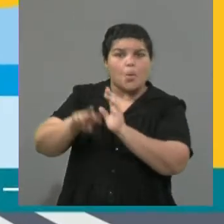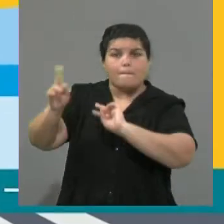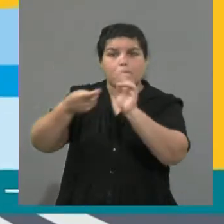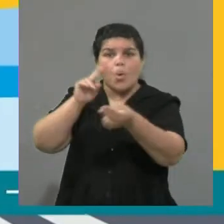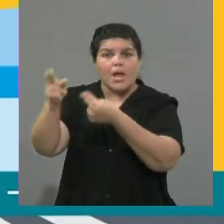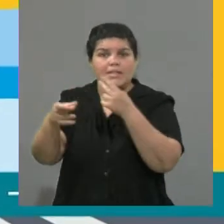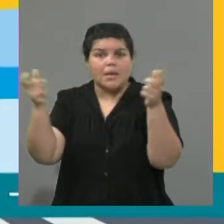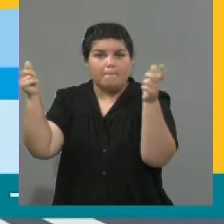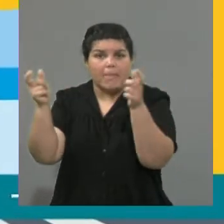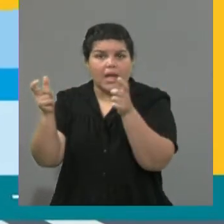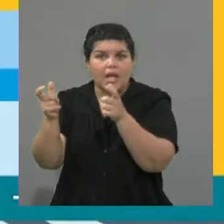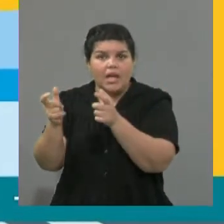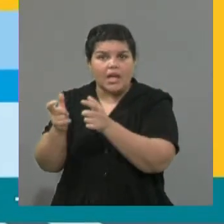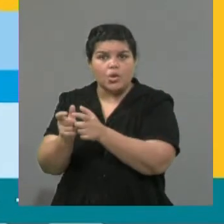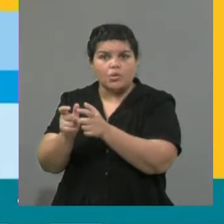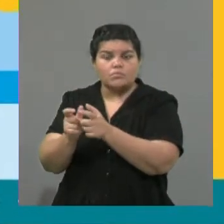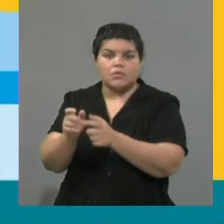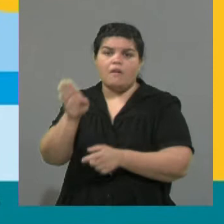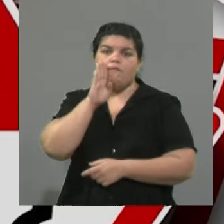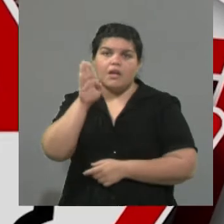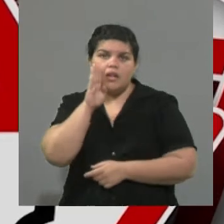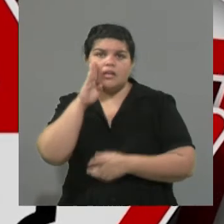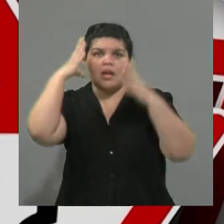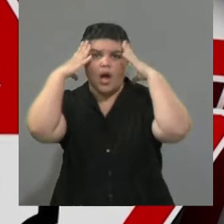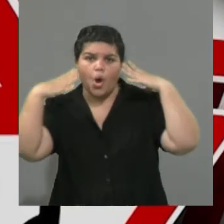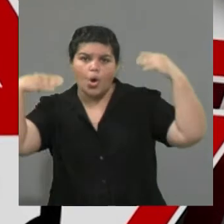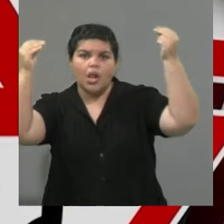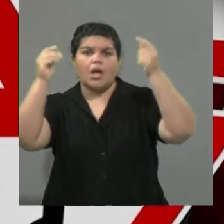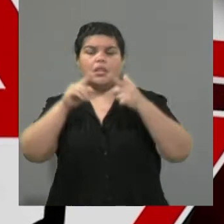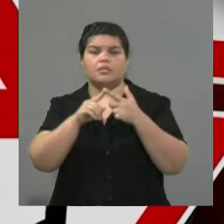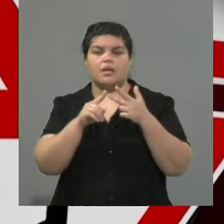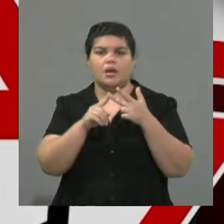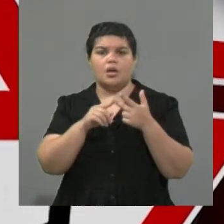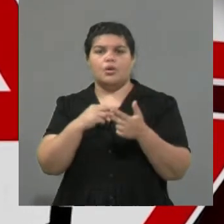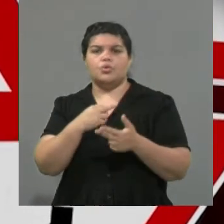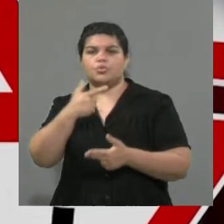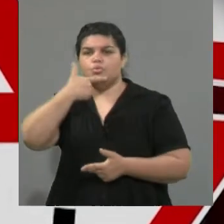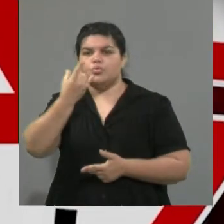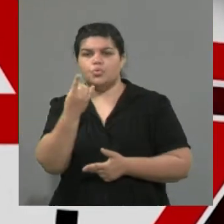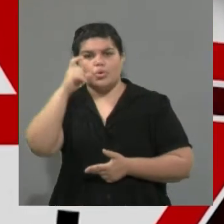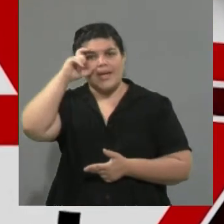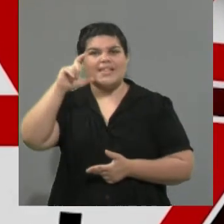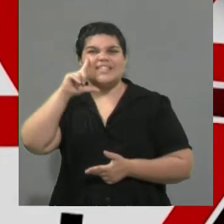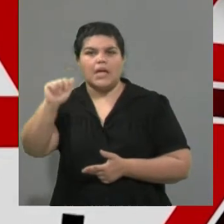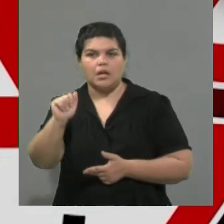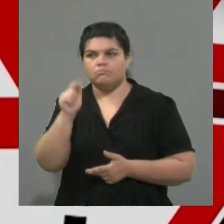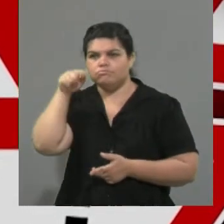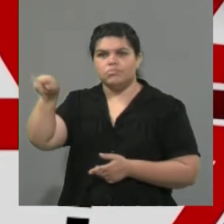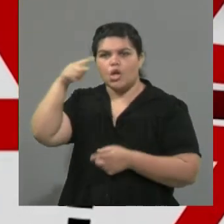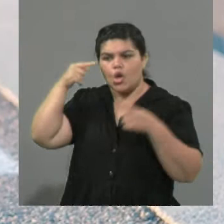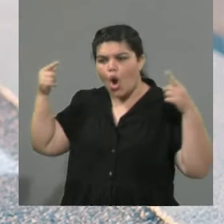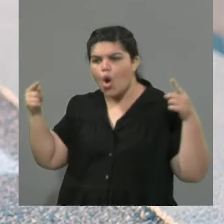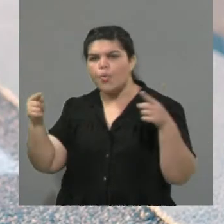en cada país. Porque Bélgica, Holanda, Suecia siguen pensando en mortalidad cero, mientras